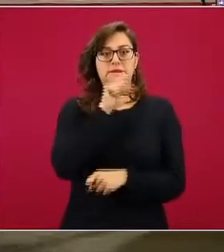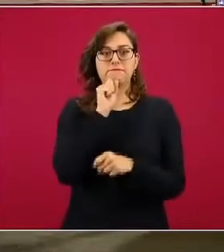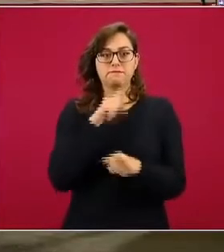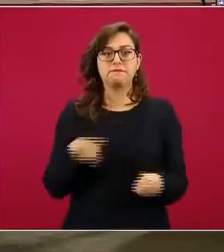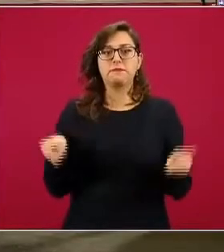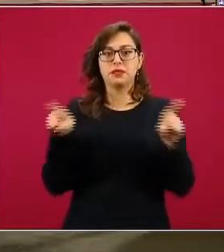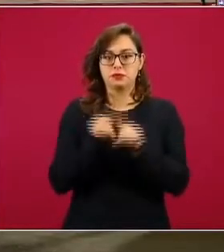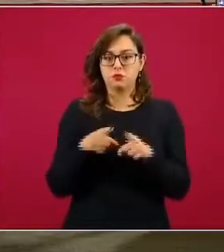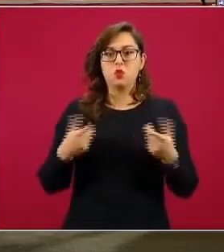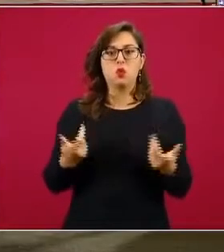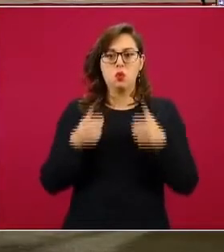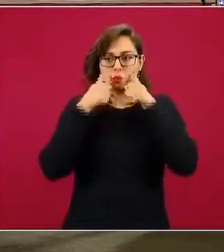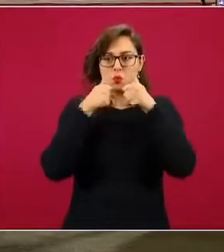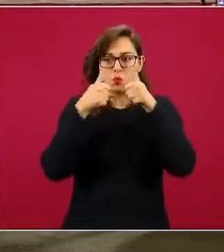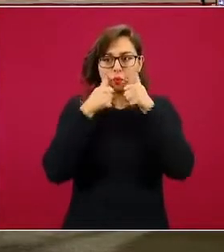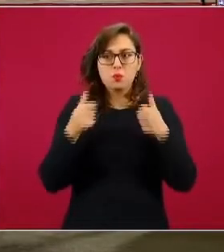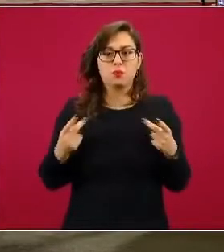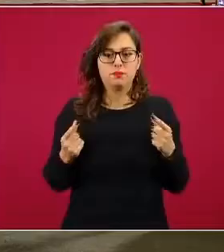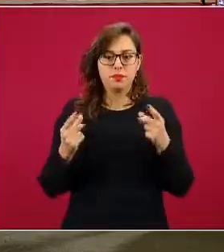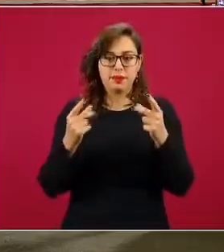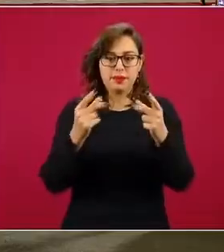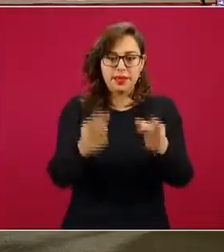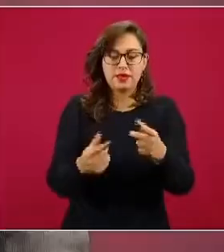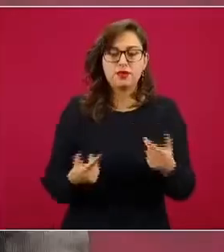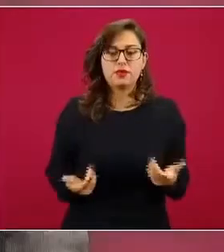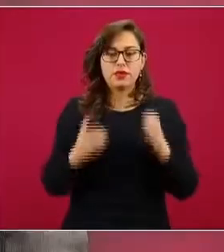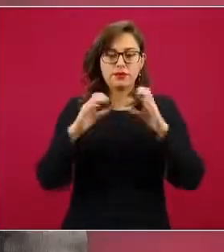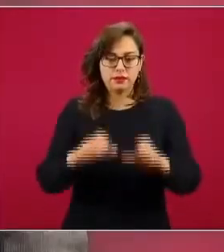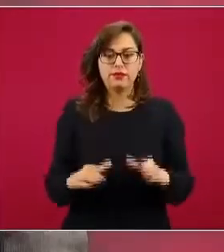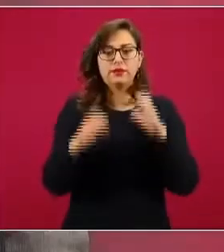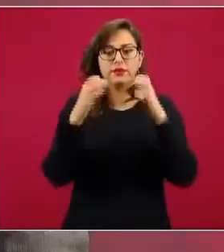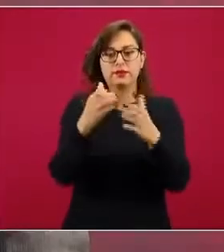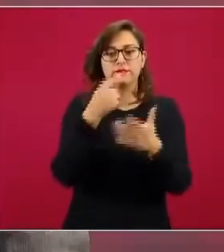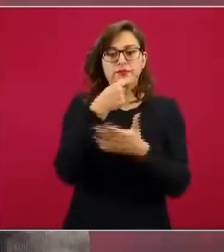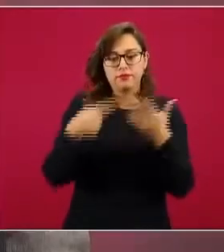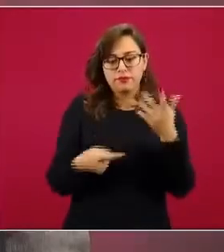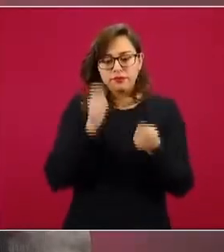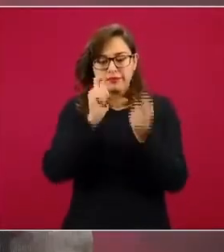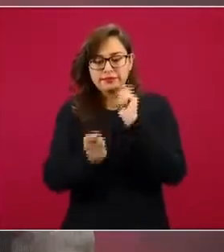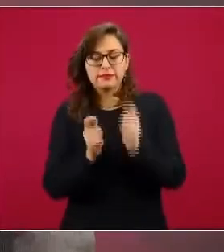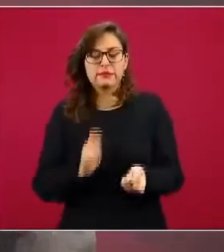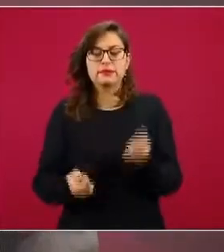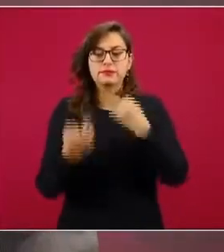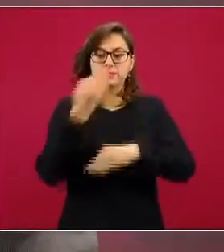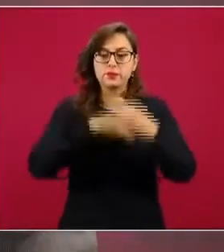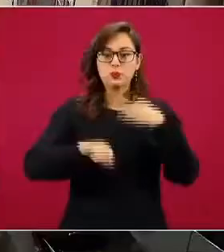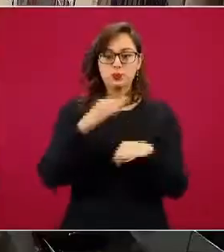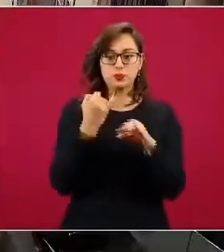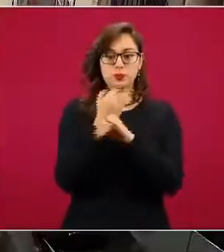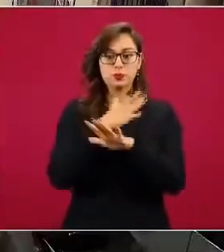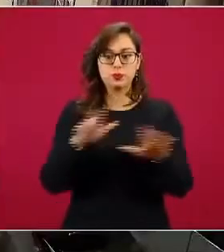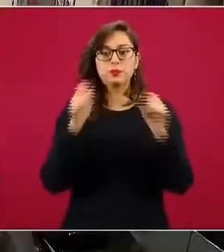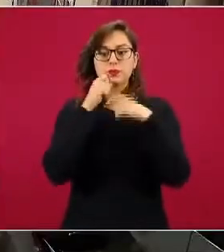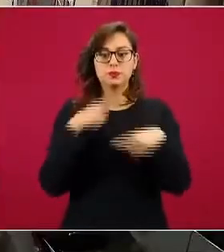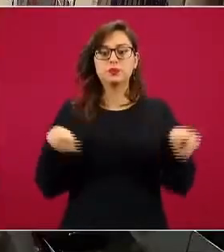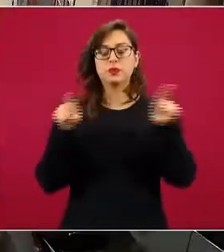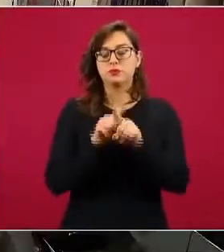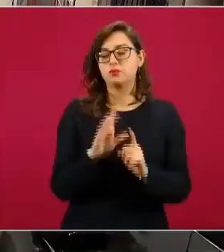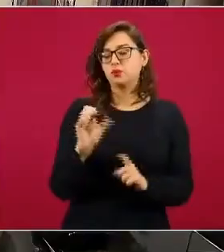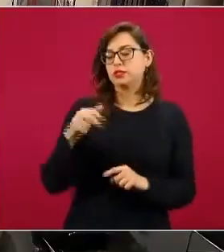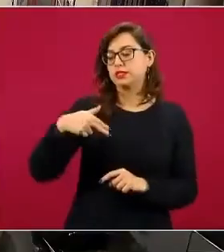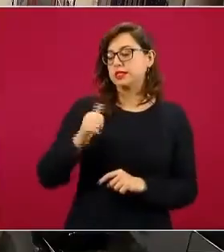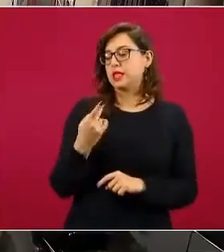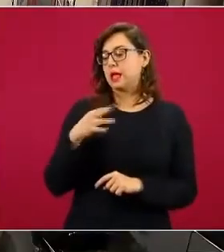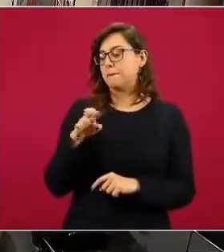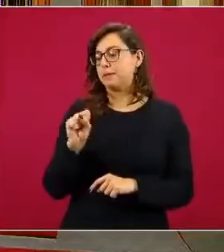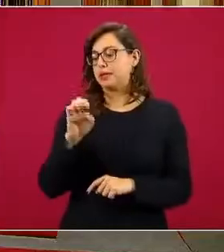en este proceso de integración, análisis, interpretación y presentación de la información, coordinando al propio equipo de SENAPRESE y al